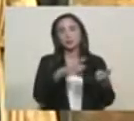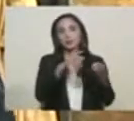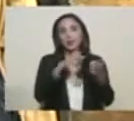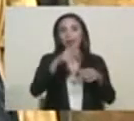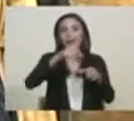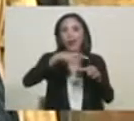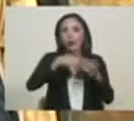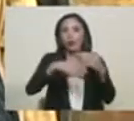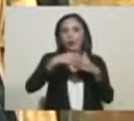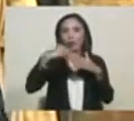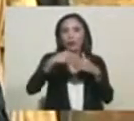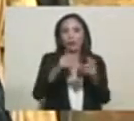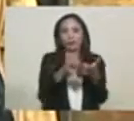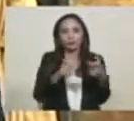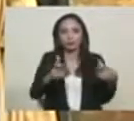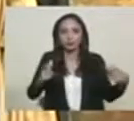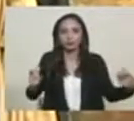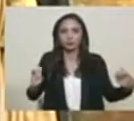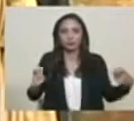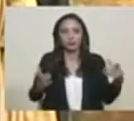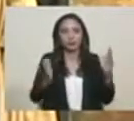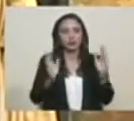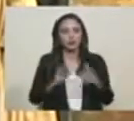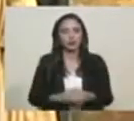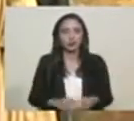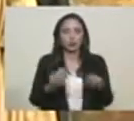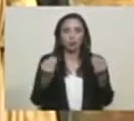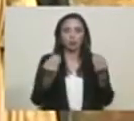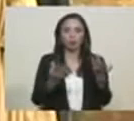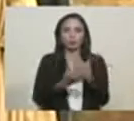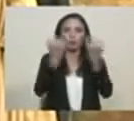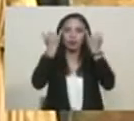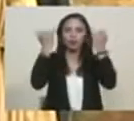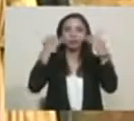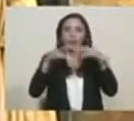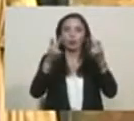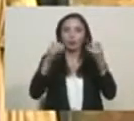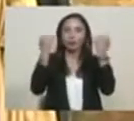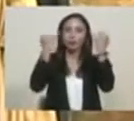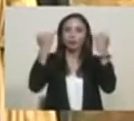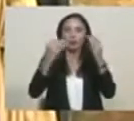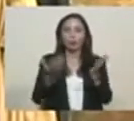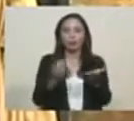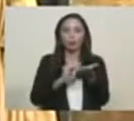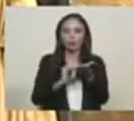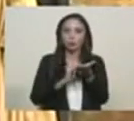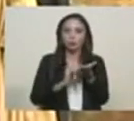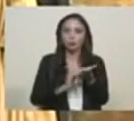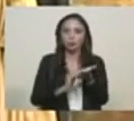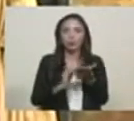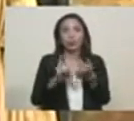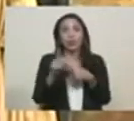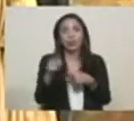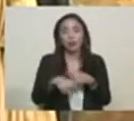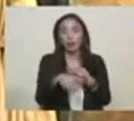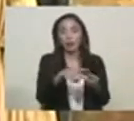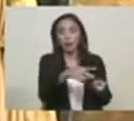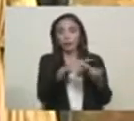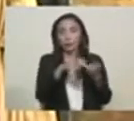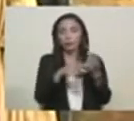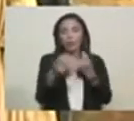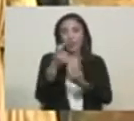gigantescos nada más con esta nueva política y la recaudación en bolívares